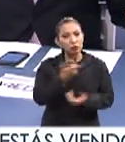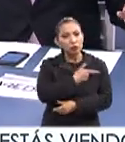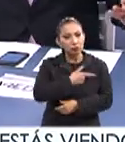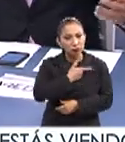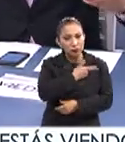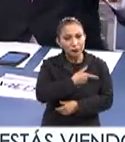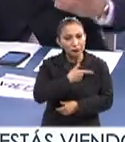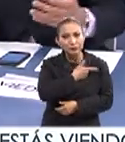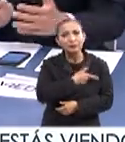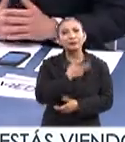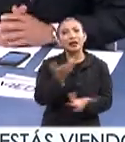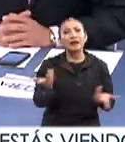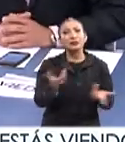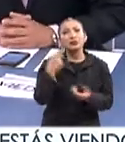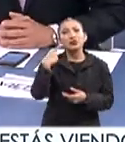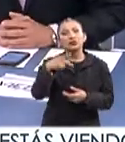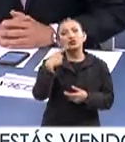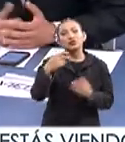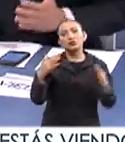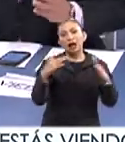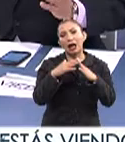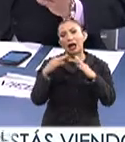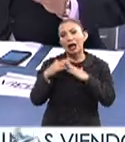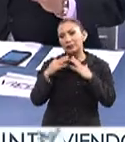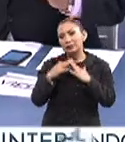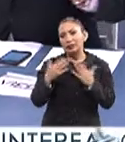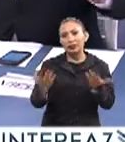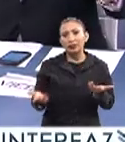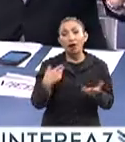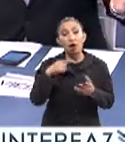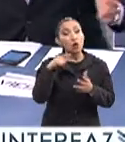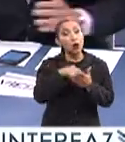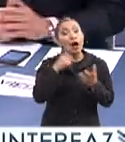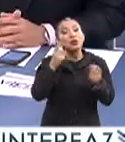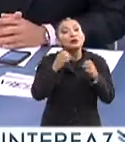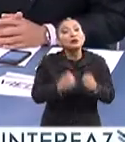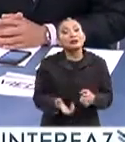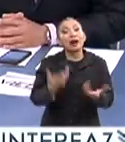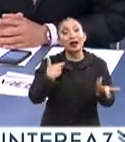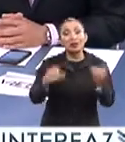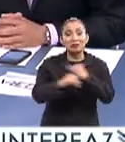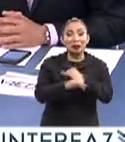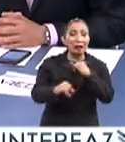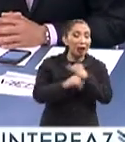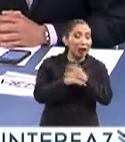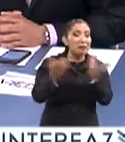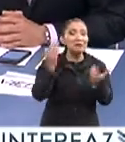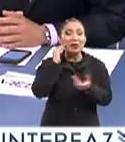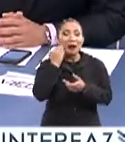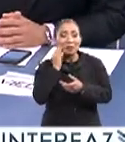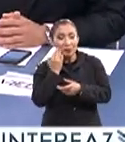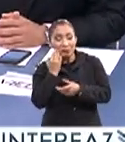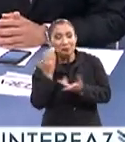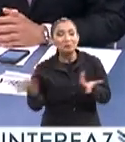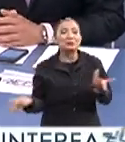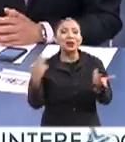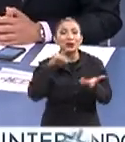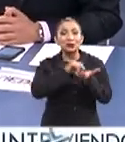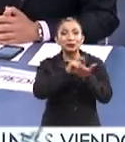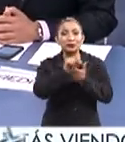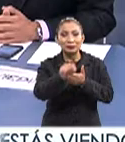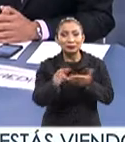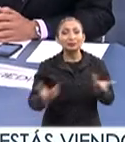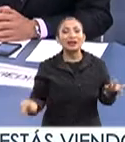mucho gusto les llevamos hasta sus hogares o hasta donde se encuentren por medio de las redes sociales, Facebook,